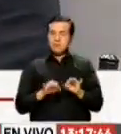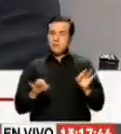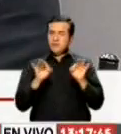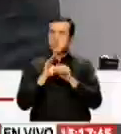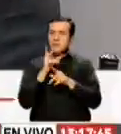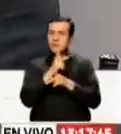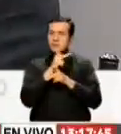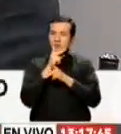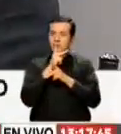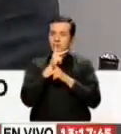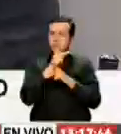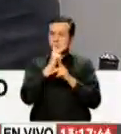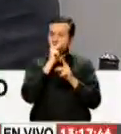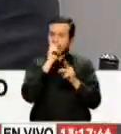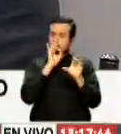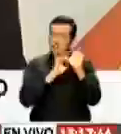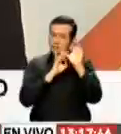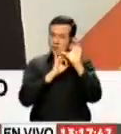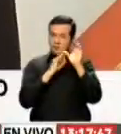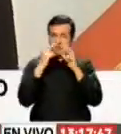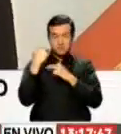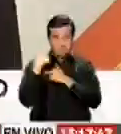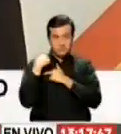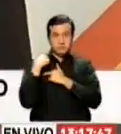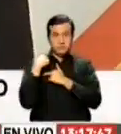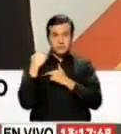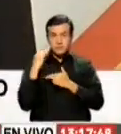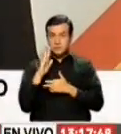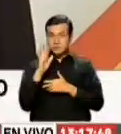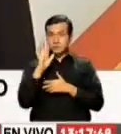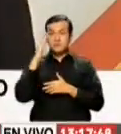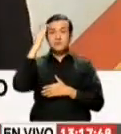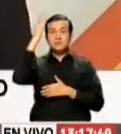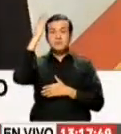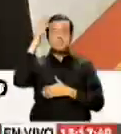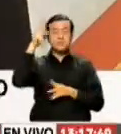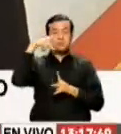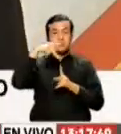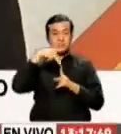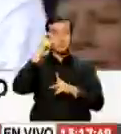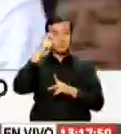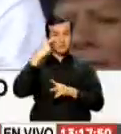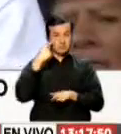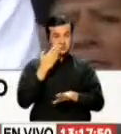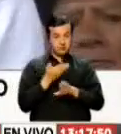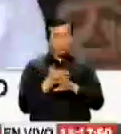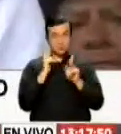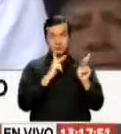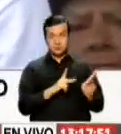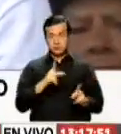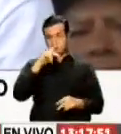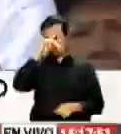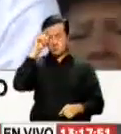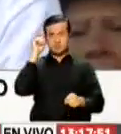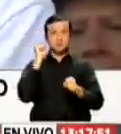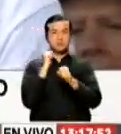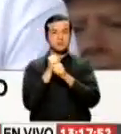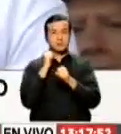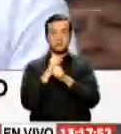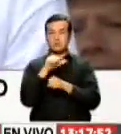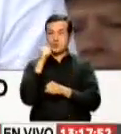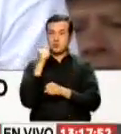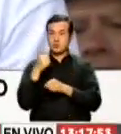de Participación Ciudadana y Control Social. Los postulantes a las alcaldías y prefecturas deben presentar un plan de trabajo. Para las